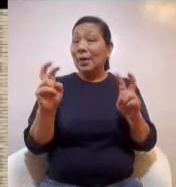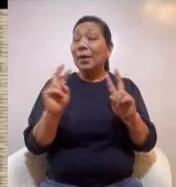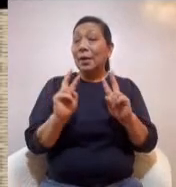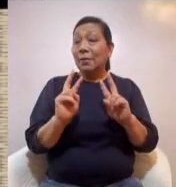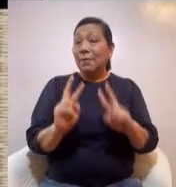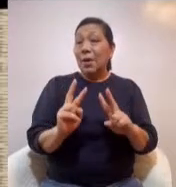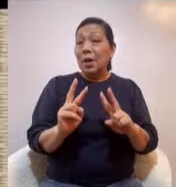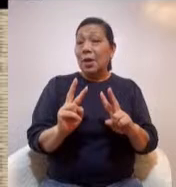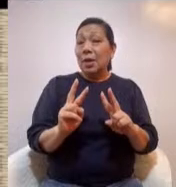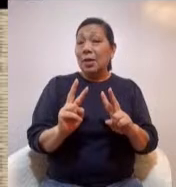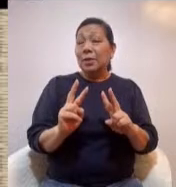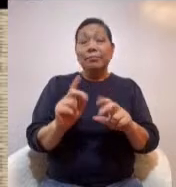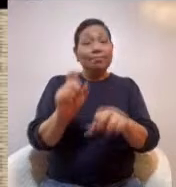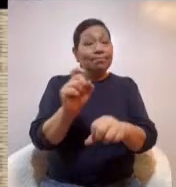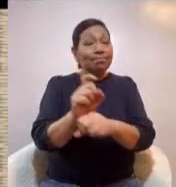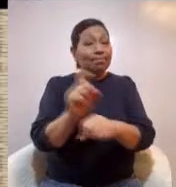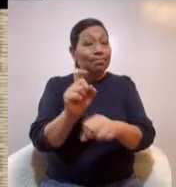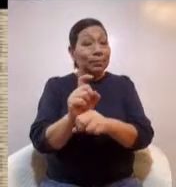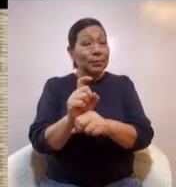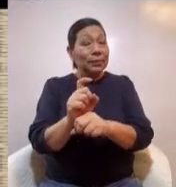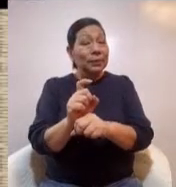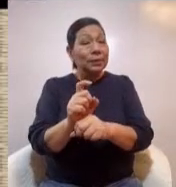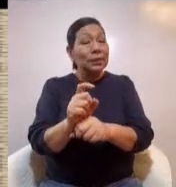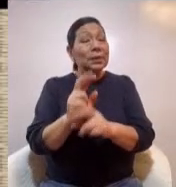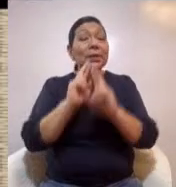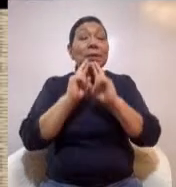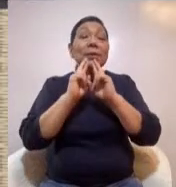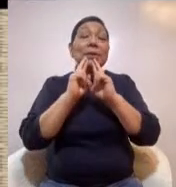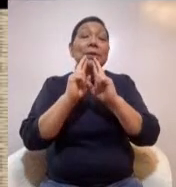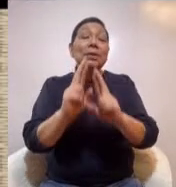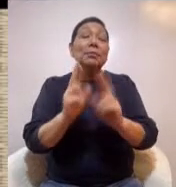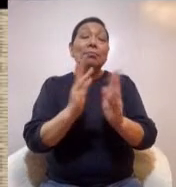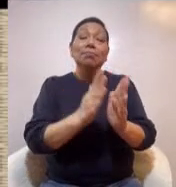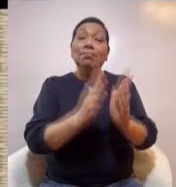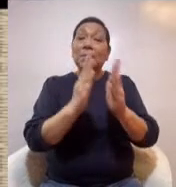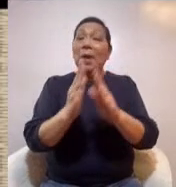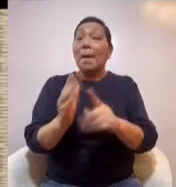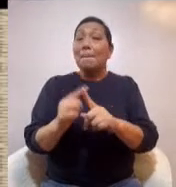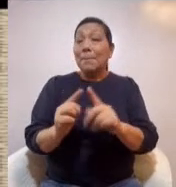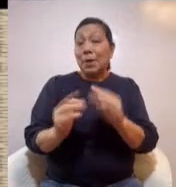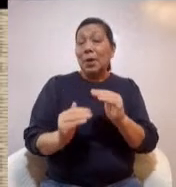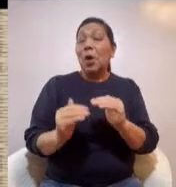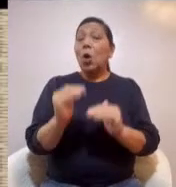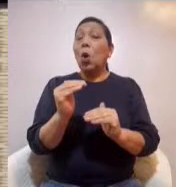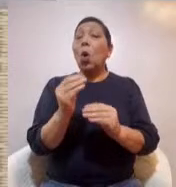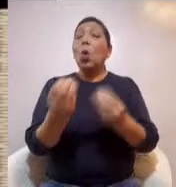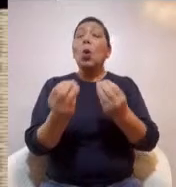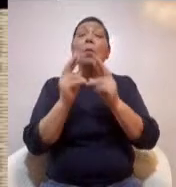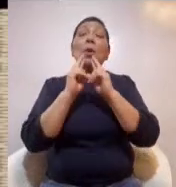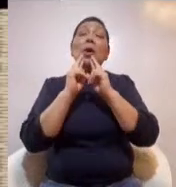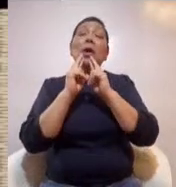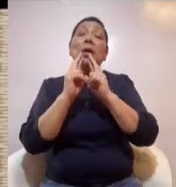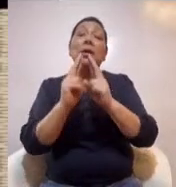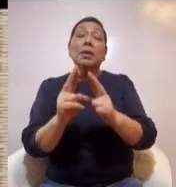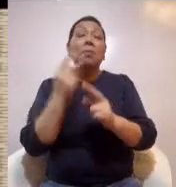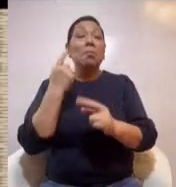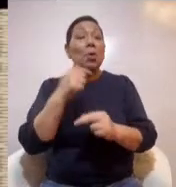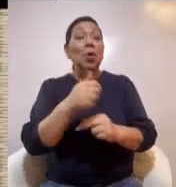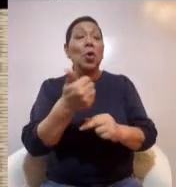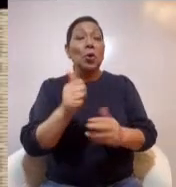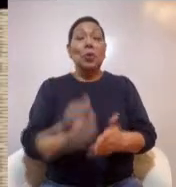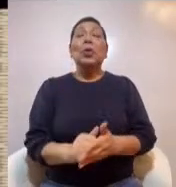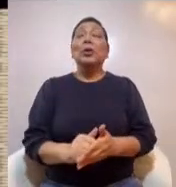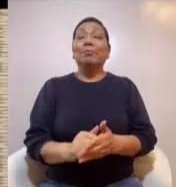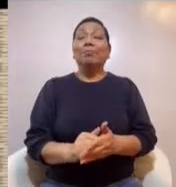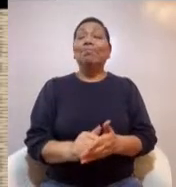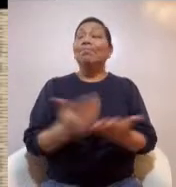tema que tiene que ver con la capacidad del sistema de responder por un lado, pero la manera como responde por el